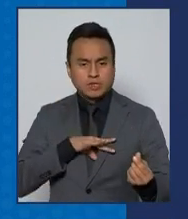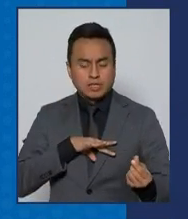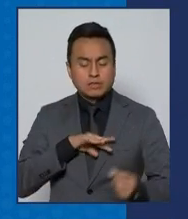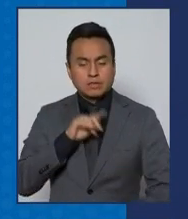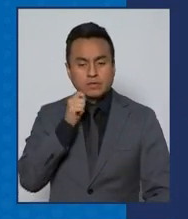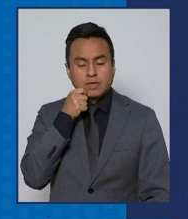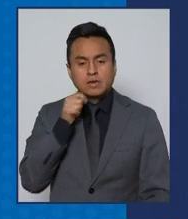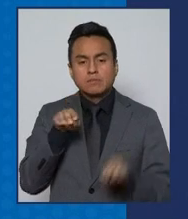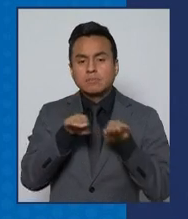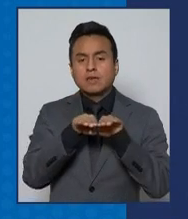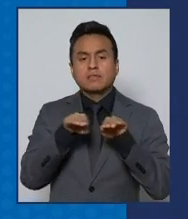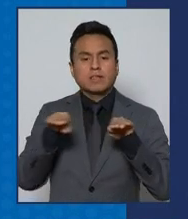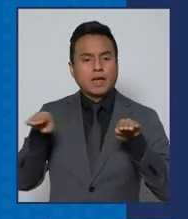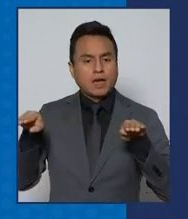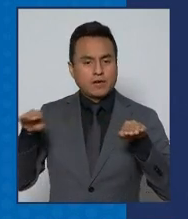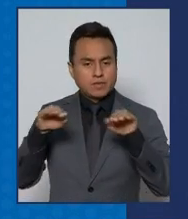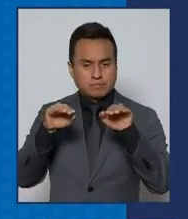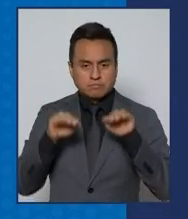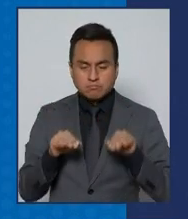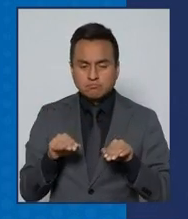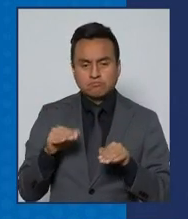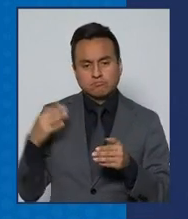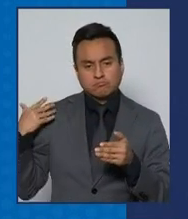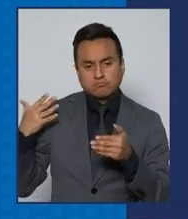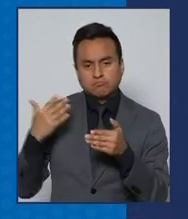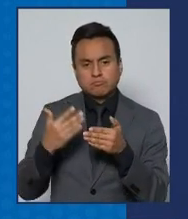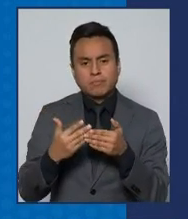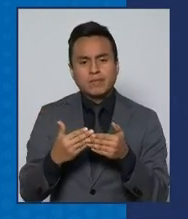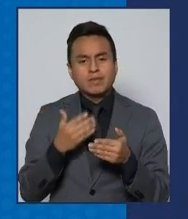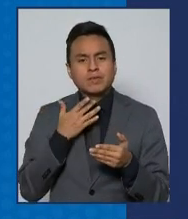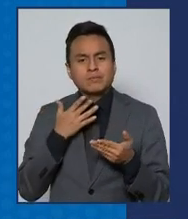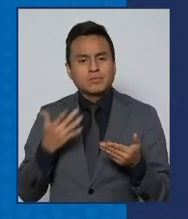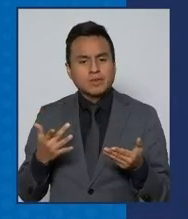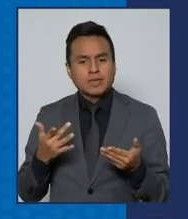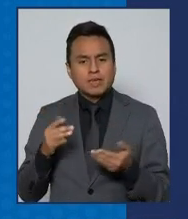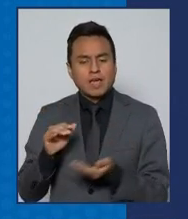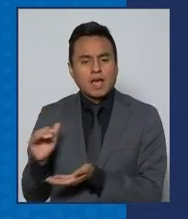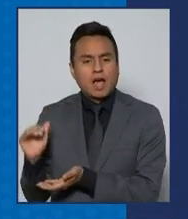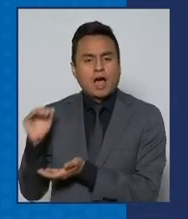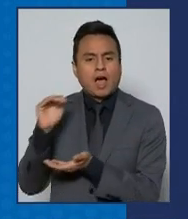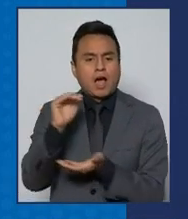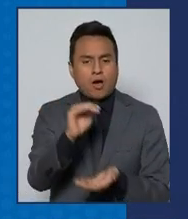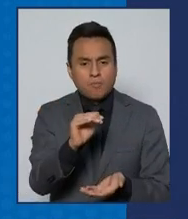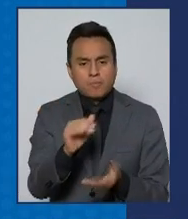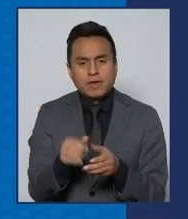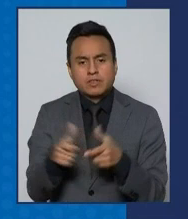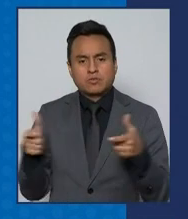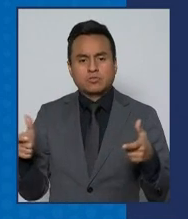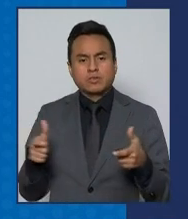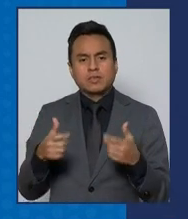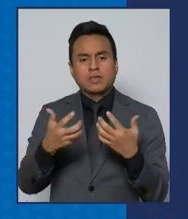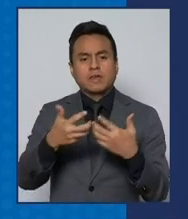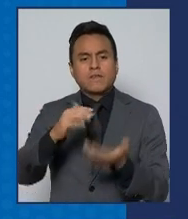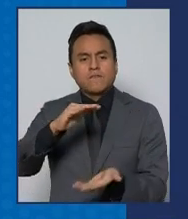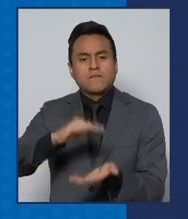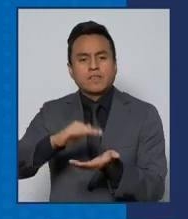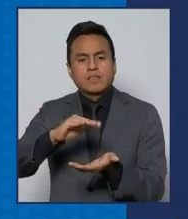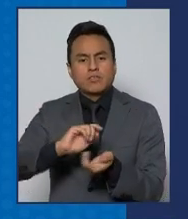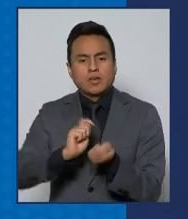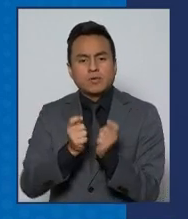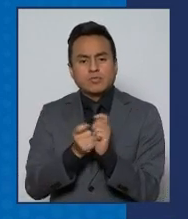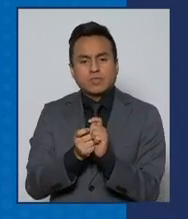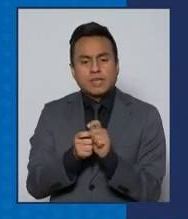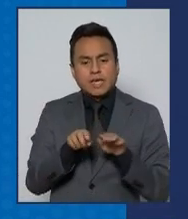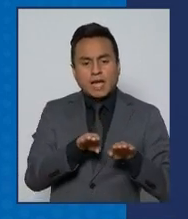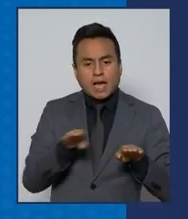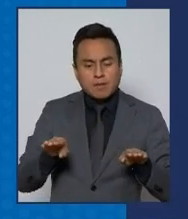que se ha mantenido estable en los últimos días, producto, ¿no es cierto?, del aumento de ventiladores, de conversión de